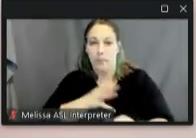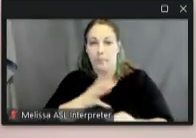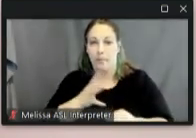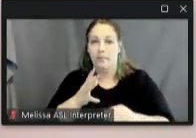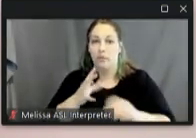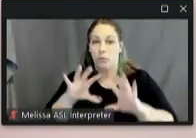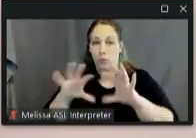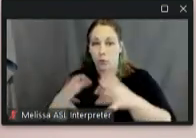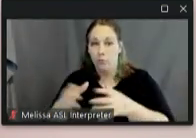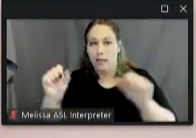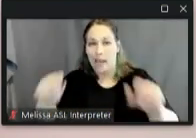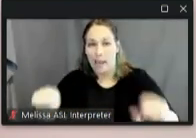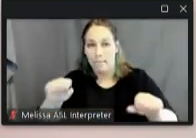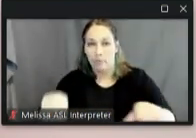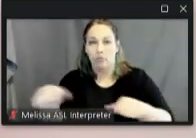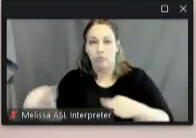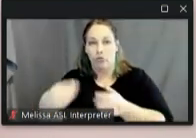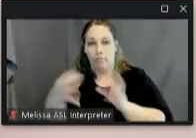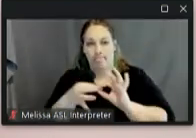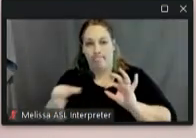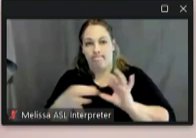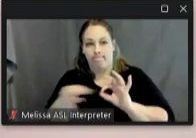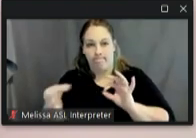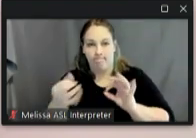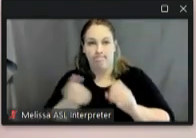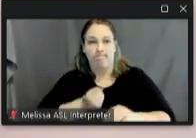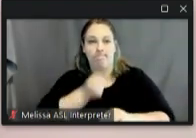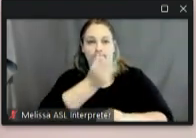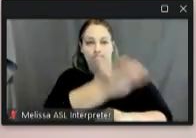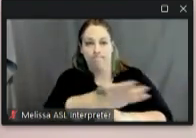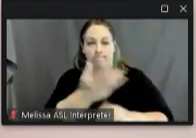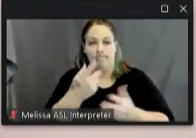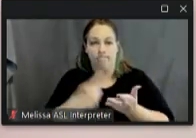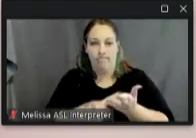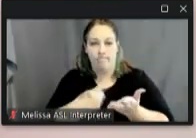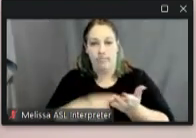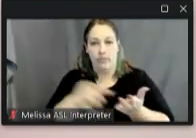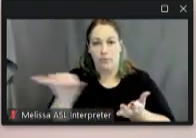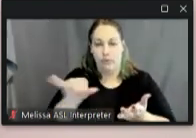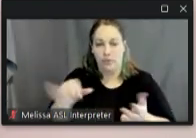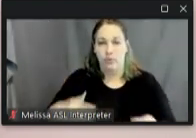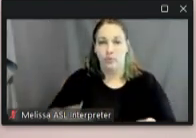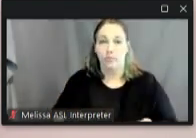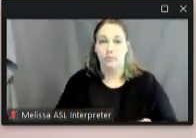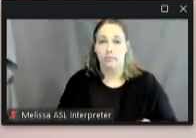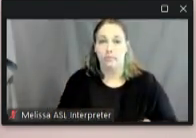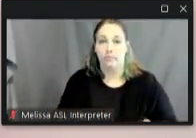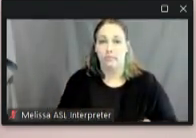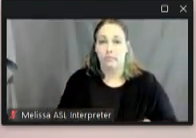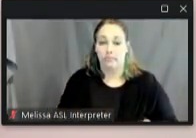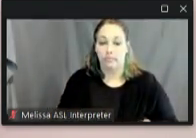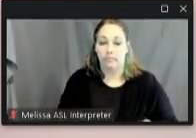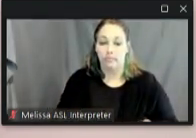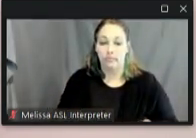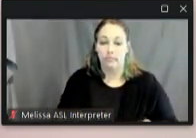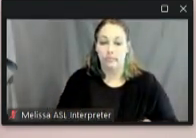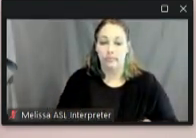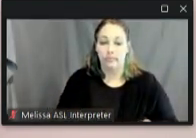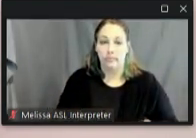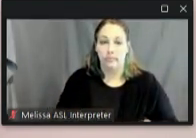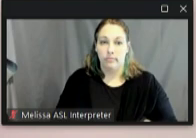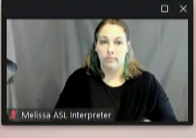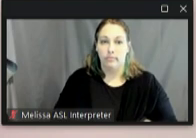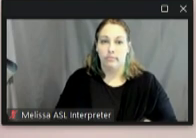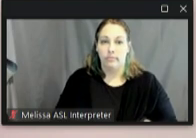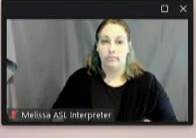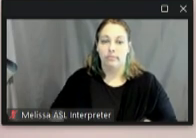del ejercicio fiscal 2023 mandata a la Secretaría de Seguridad a etiquetar recursos para la reapertura de la línea 114